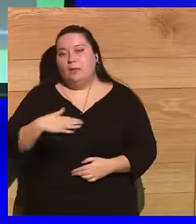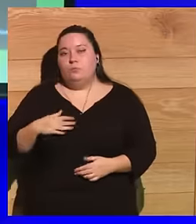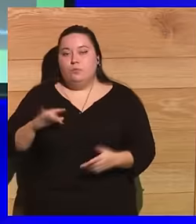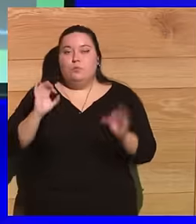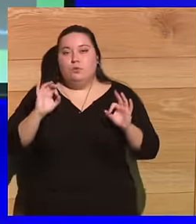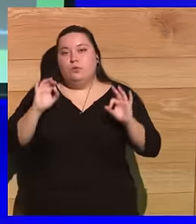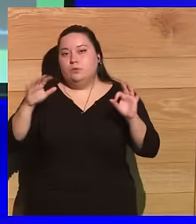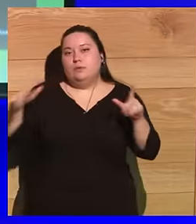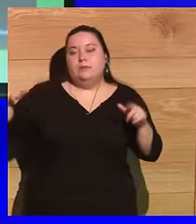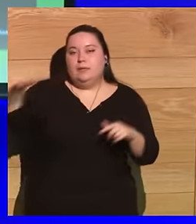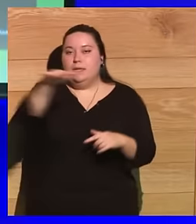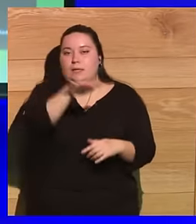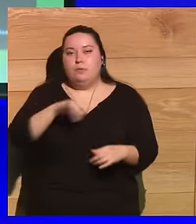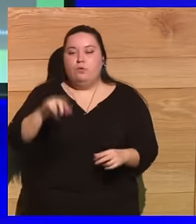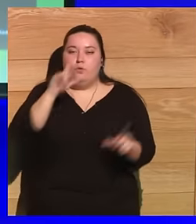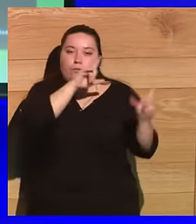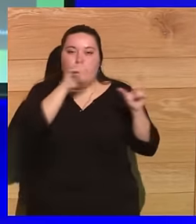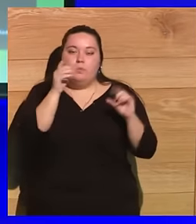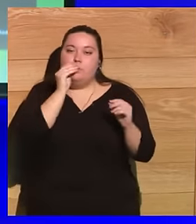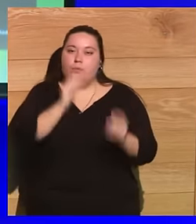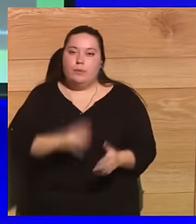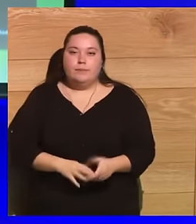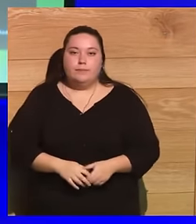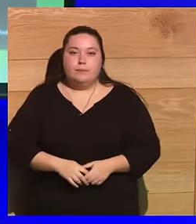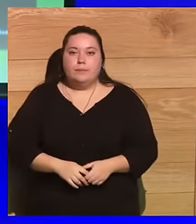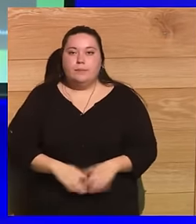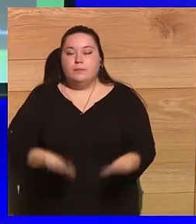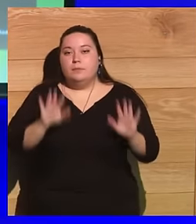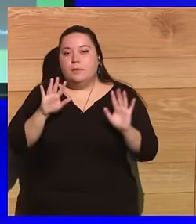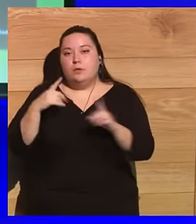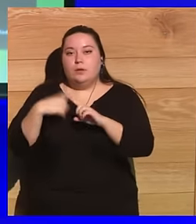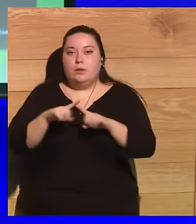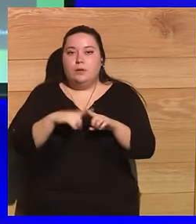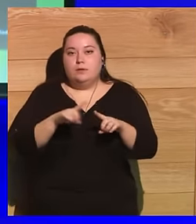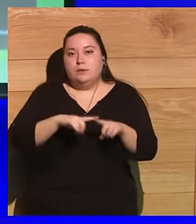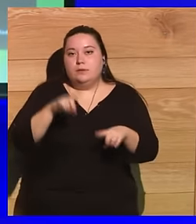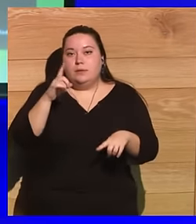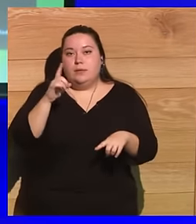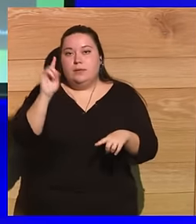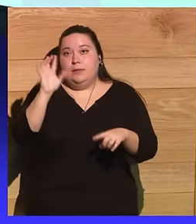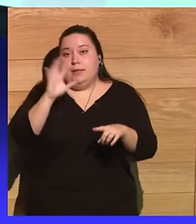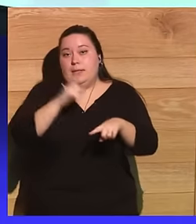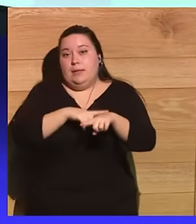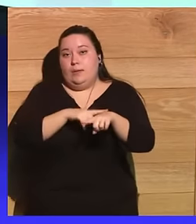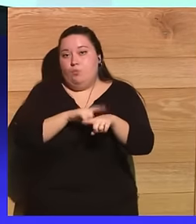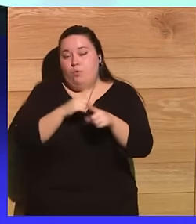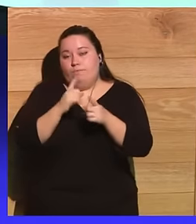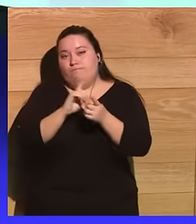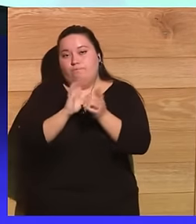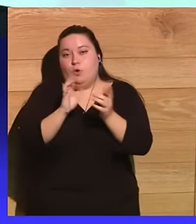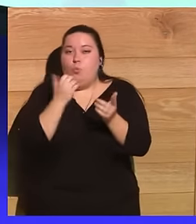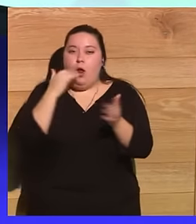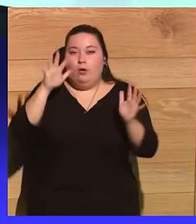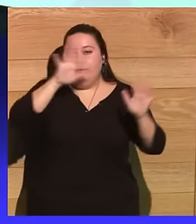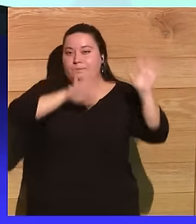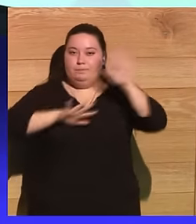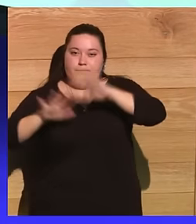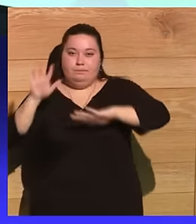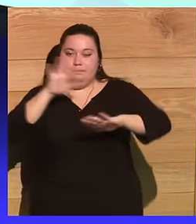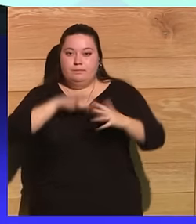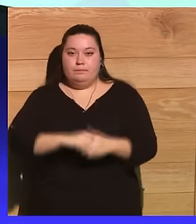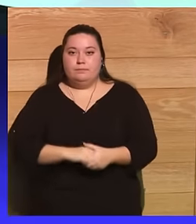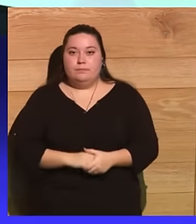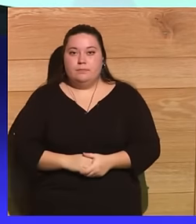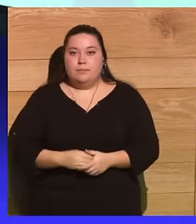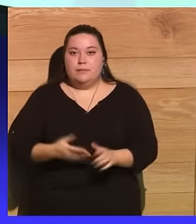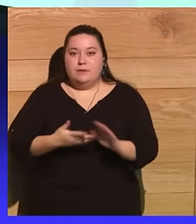resolución en el espacio, muy buena fotografía, pero las cosas en el tiempo a lo mejor están un poquito difusas, ¿no? Se necesita